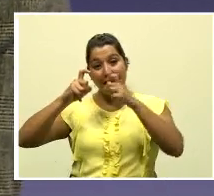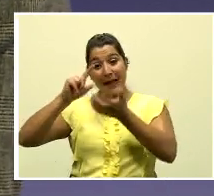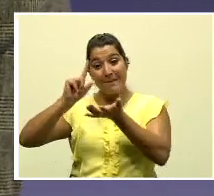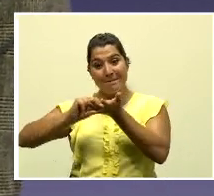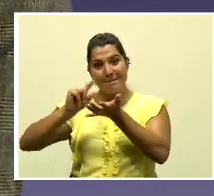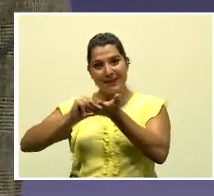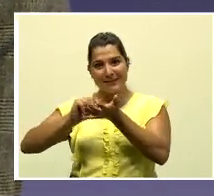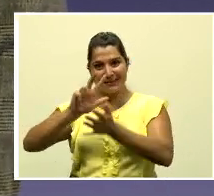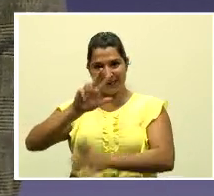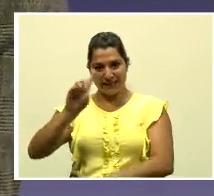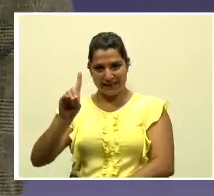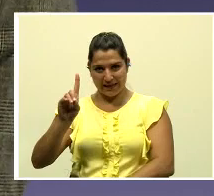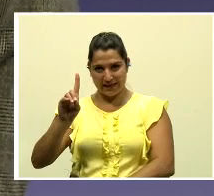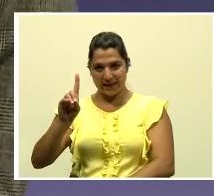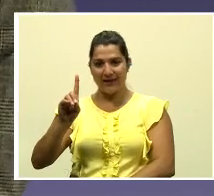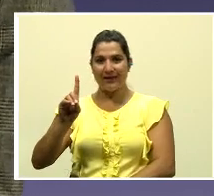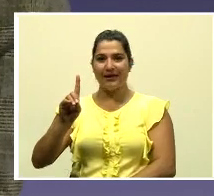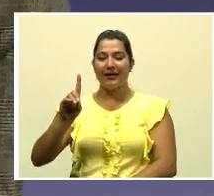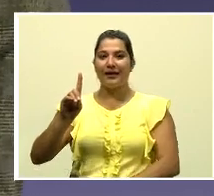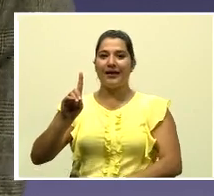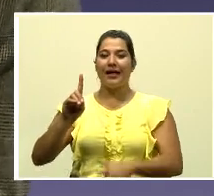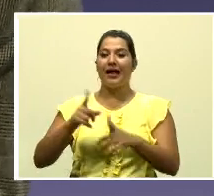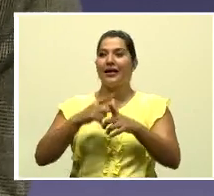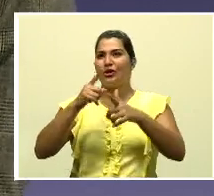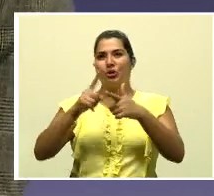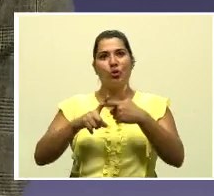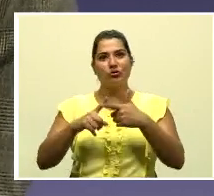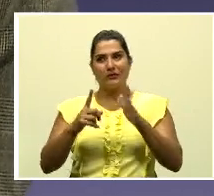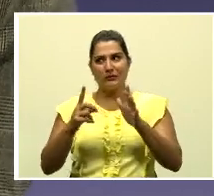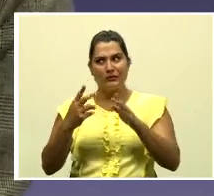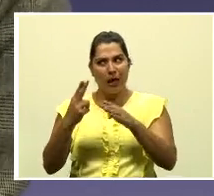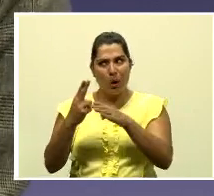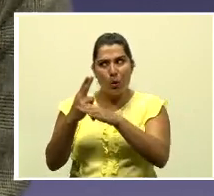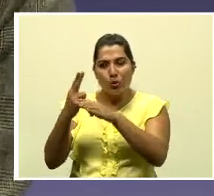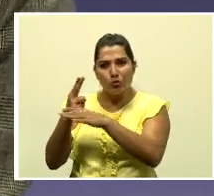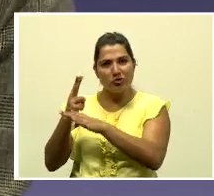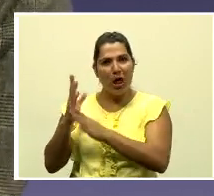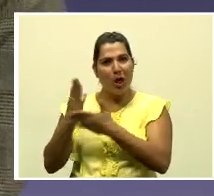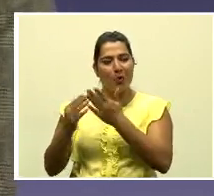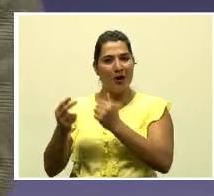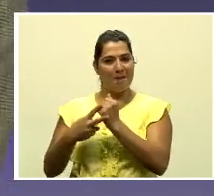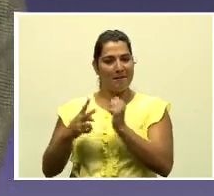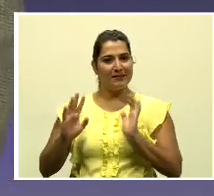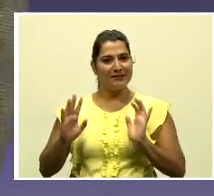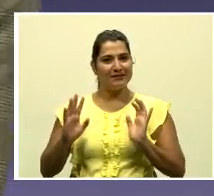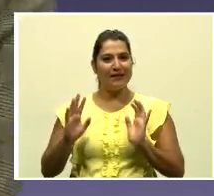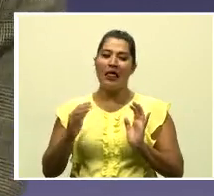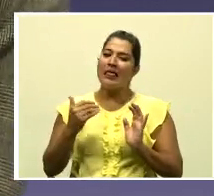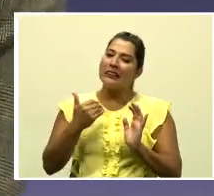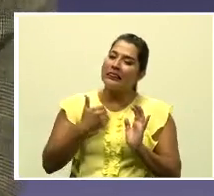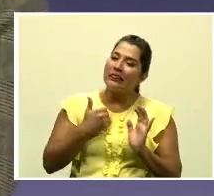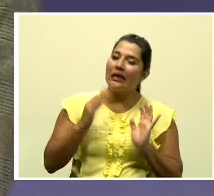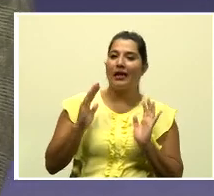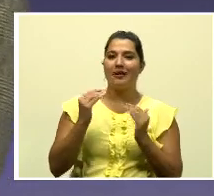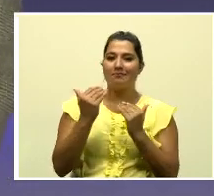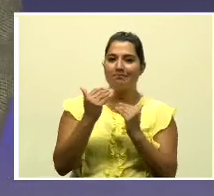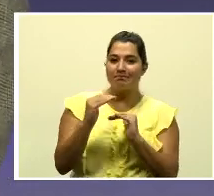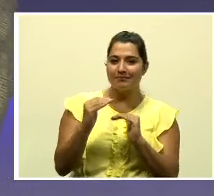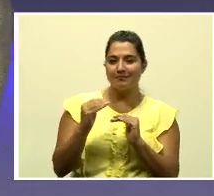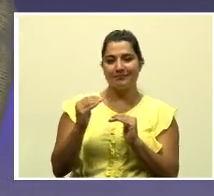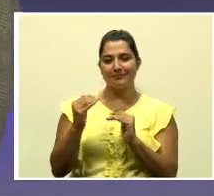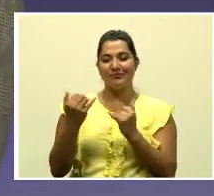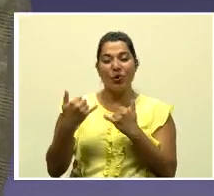que bueno, he usado con algunos resultados. Tiene sus detalles todavía que tenemos que